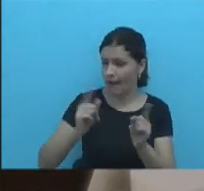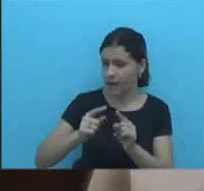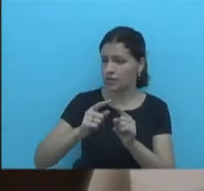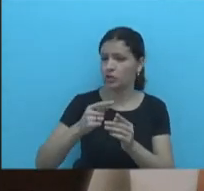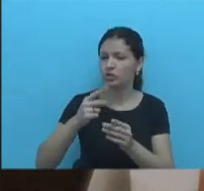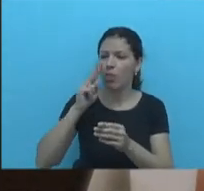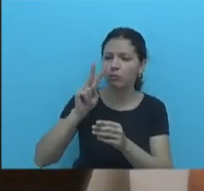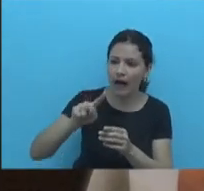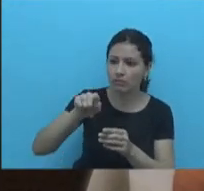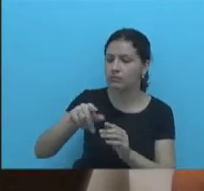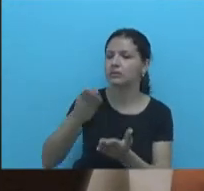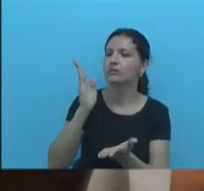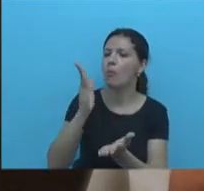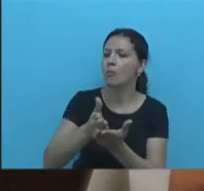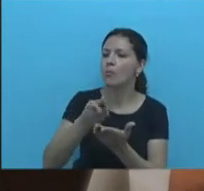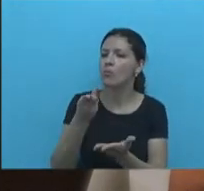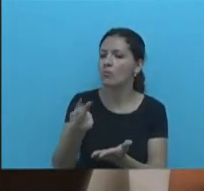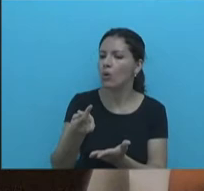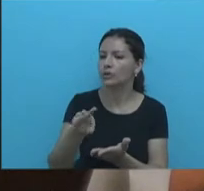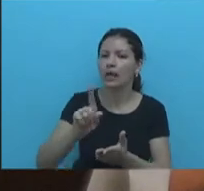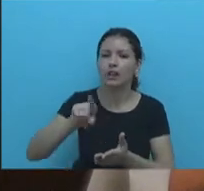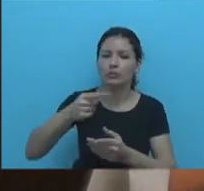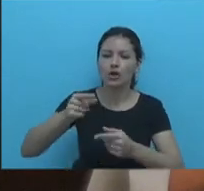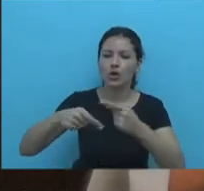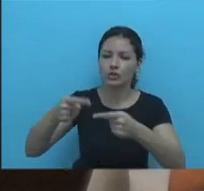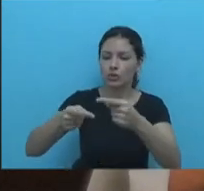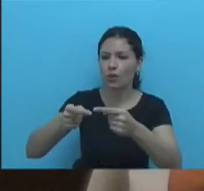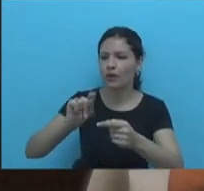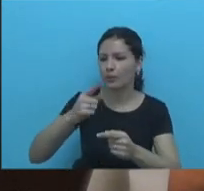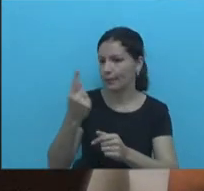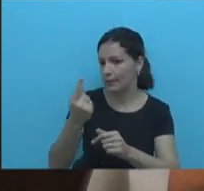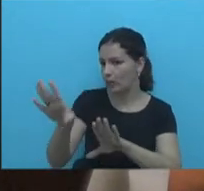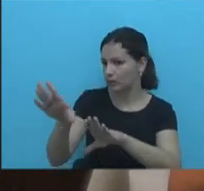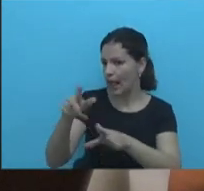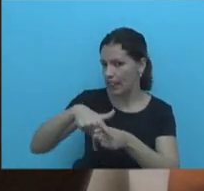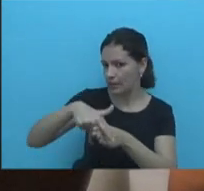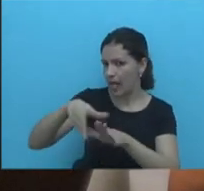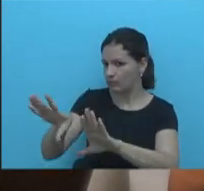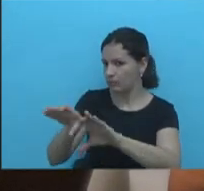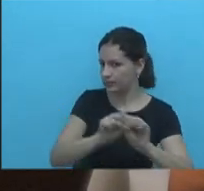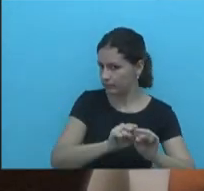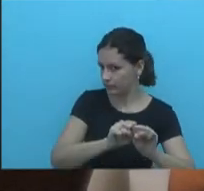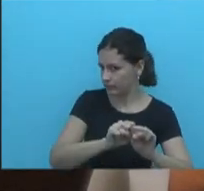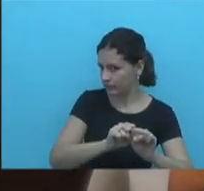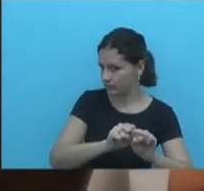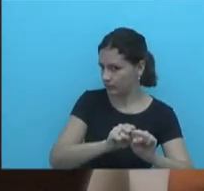con el animal, ya directamente al primer momento se lo quita el animal y cobraría una multa.